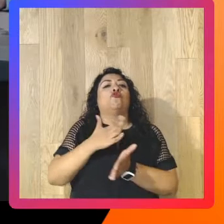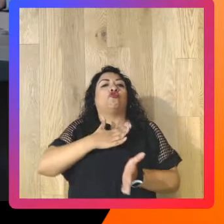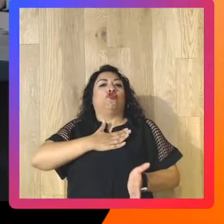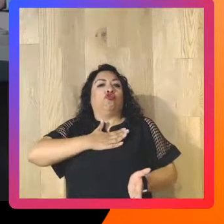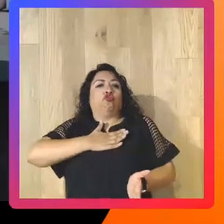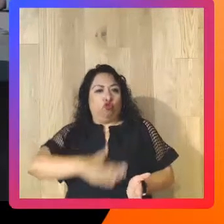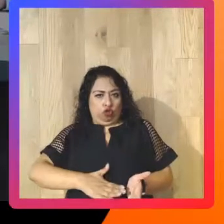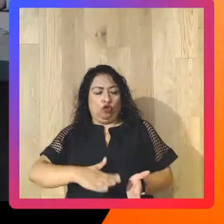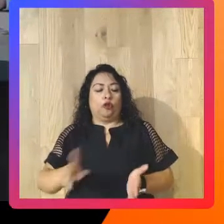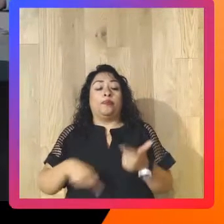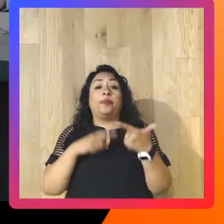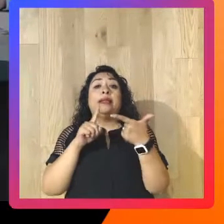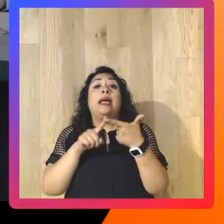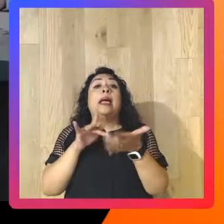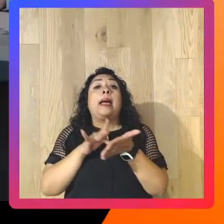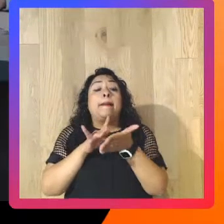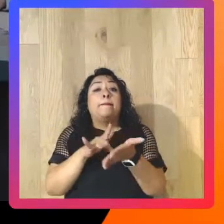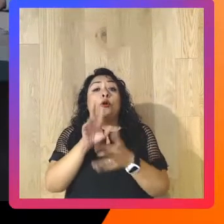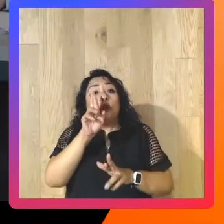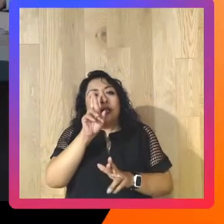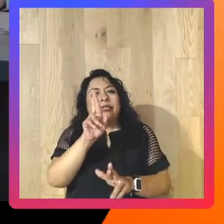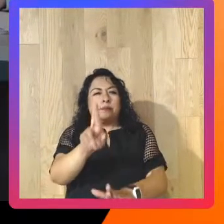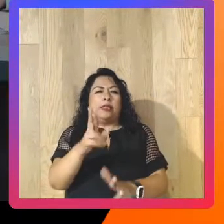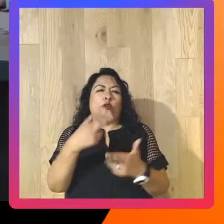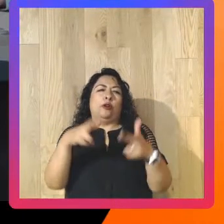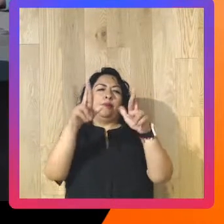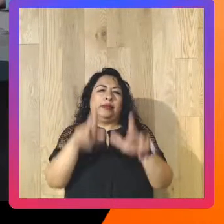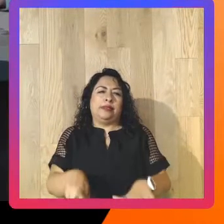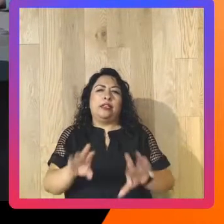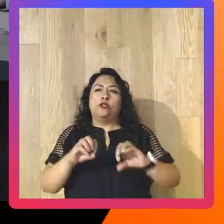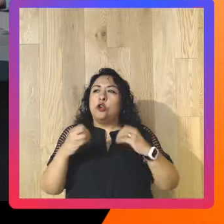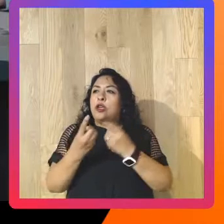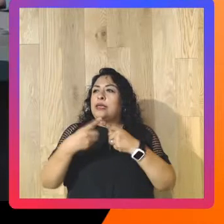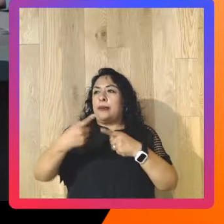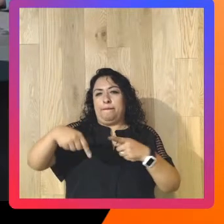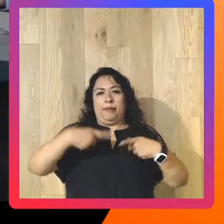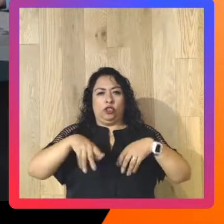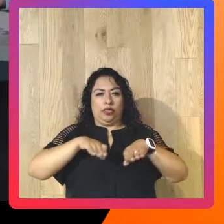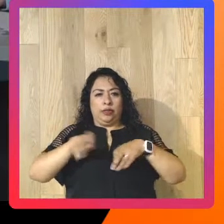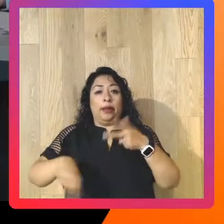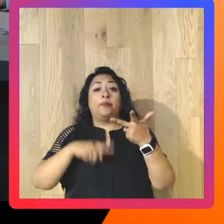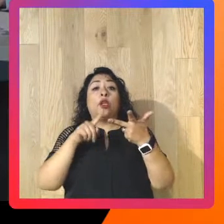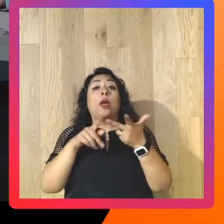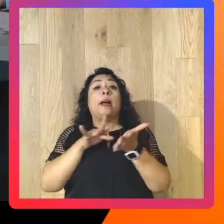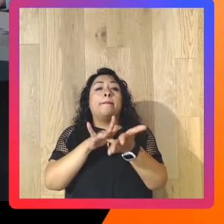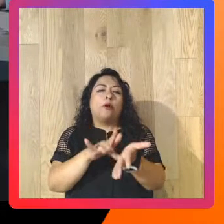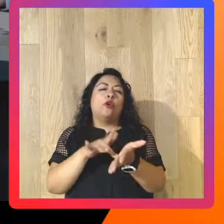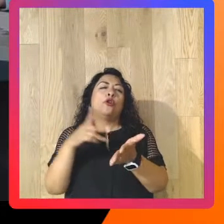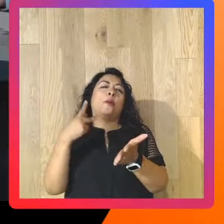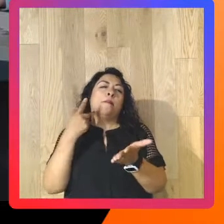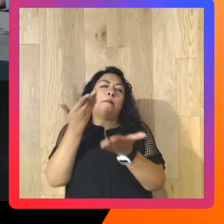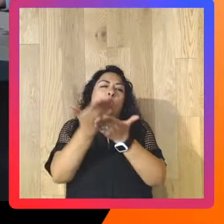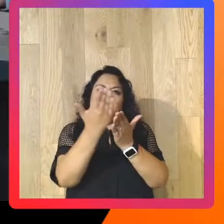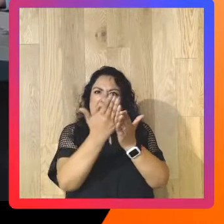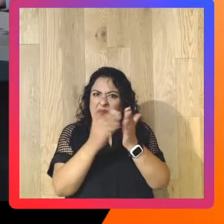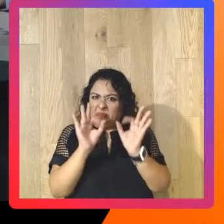dignos. 7, apoyar y respetar la representación organizada de trabajadores. 8, apoyar políticas públicas